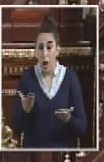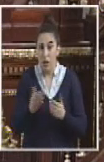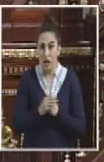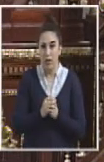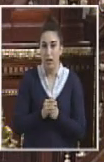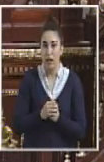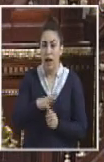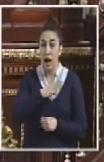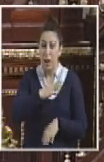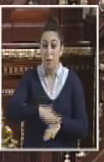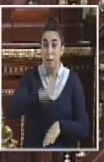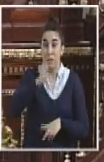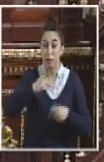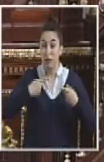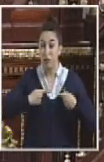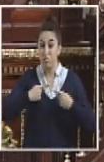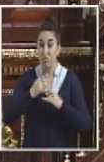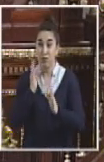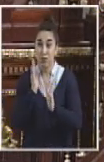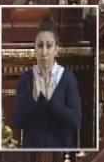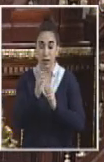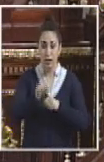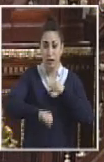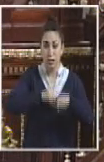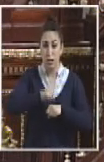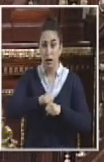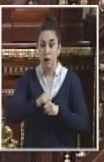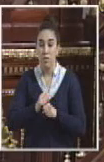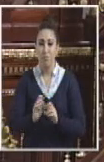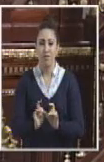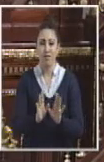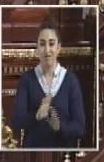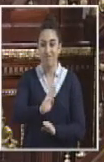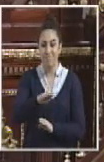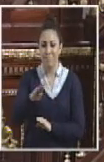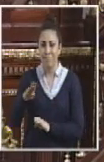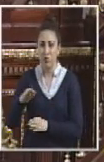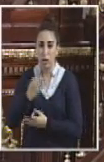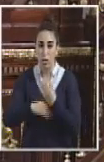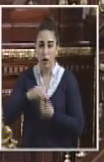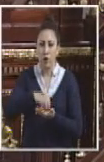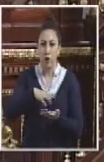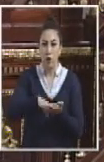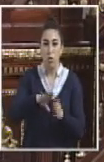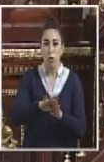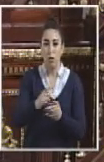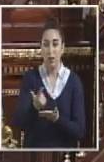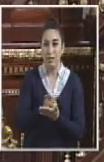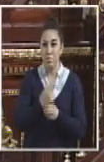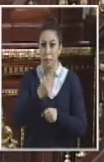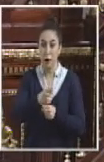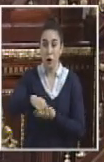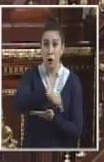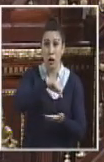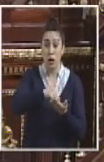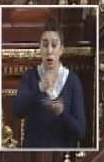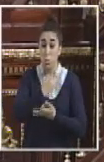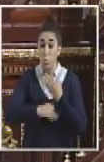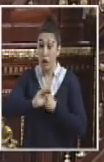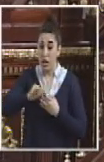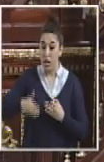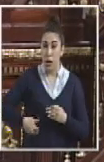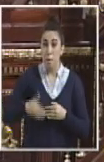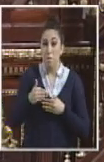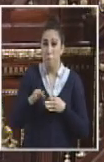más peatones y ciclistas muertos, según cifras de la organización Manu Vive. Los accidentes van en